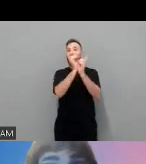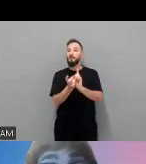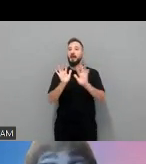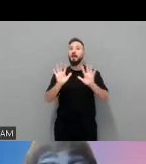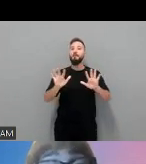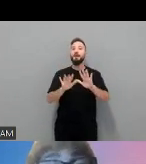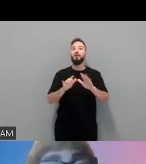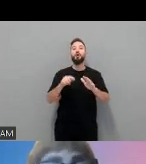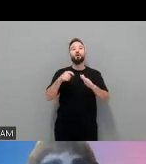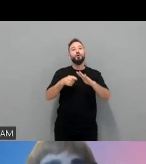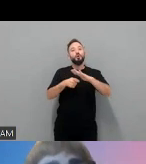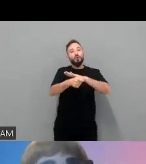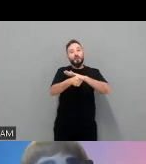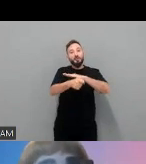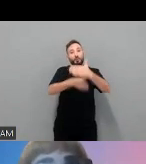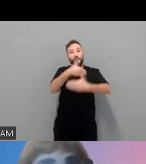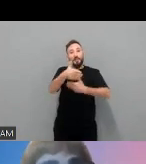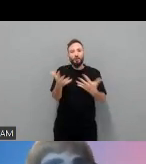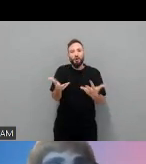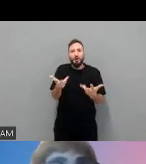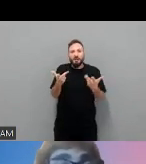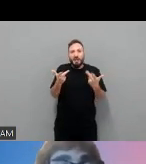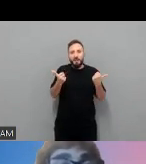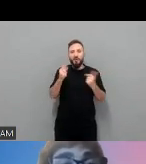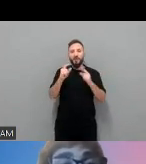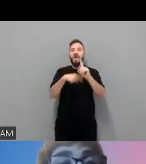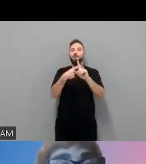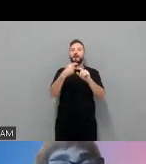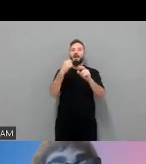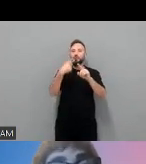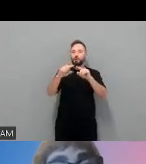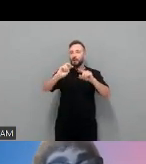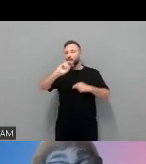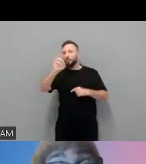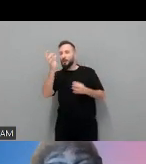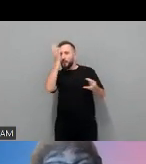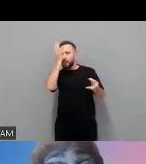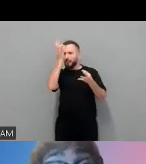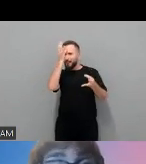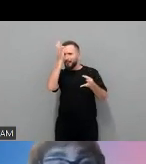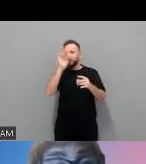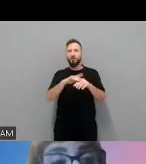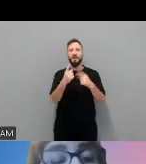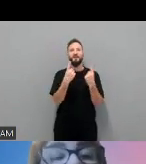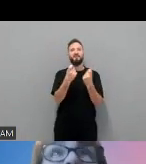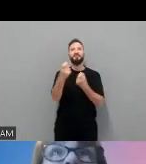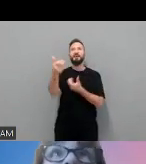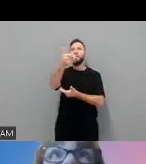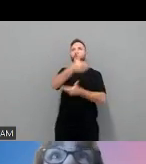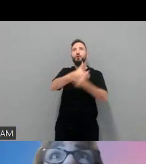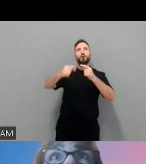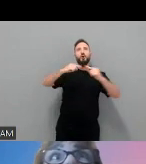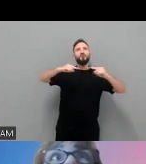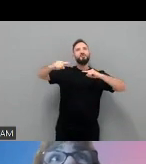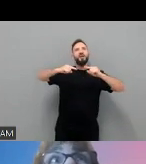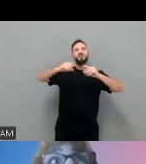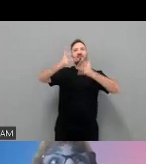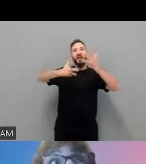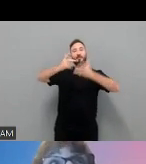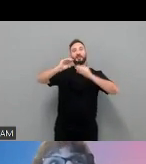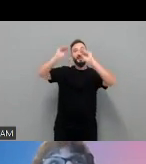de solicitud. Y luego, una cosa como muy puntillosa y que tiene que ver con la falta de coordinación interadministrativa, y es